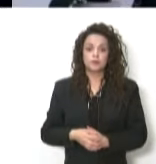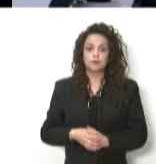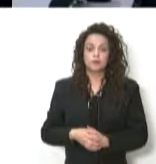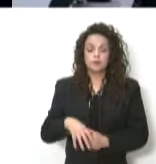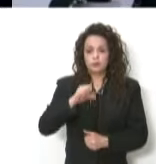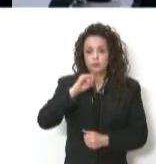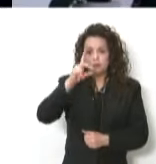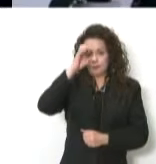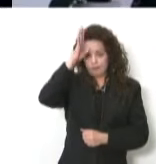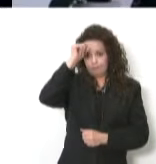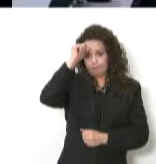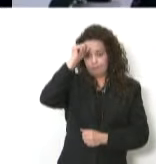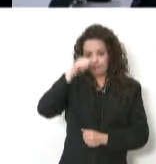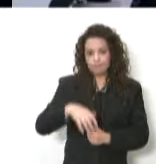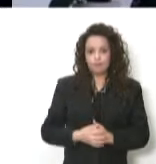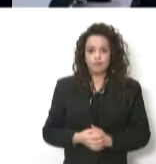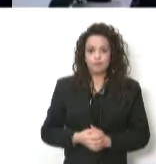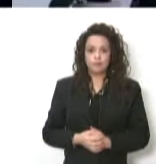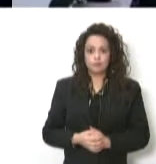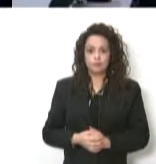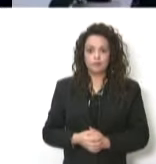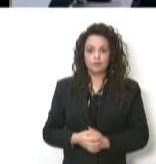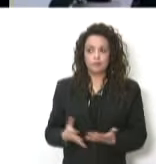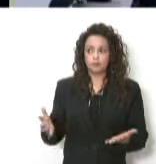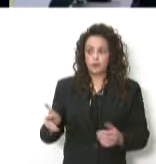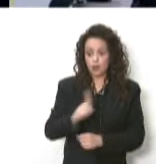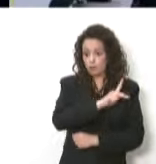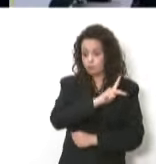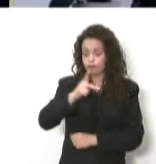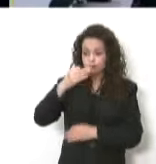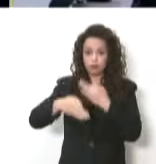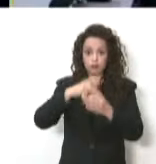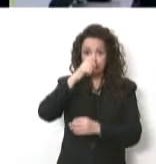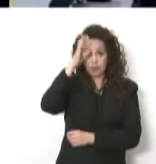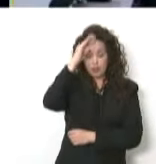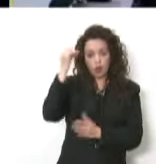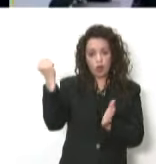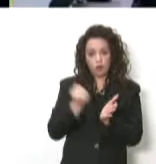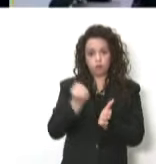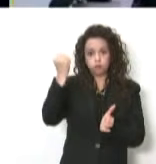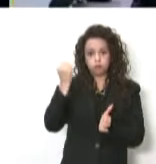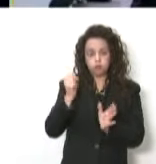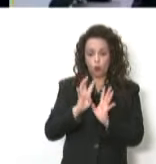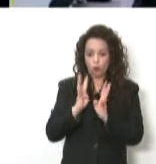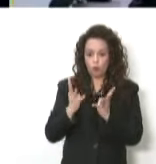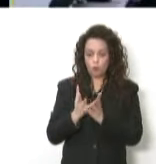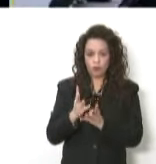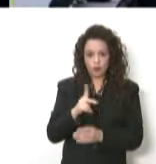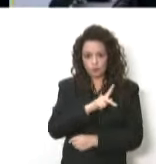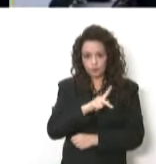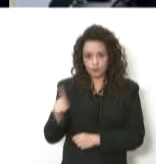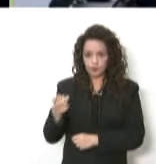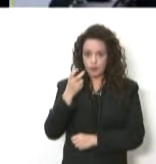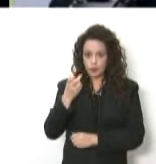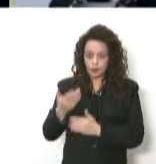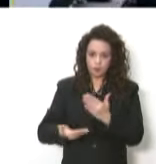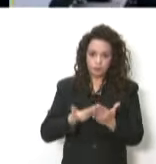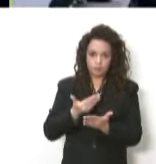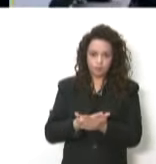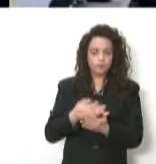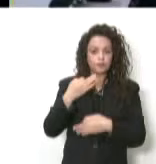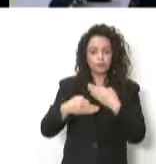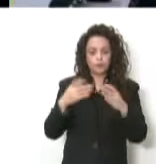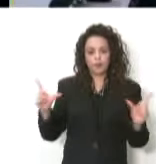A favor también. En consecuencia, se aprueba por unanimidad de las y los comisionados el acuerdo en comento. Es